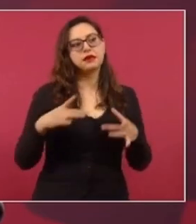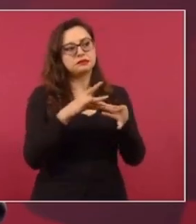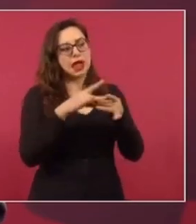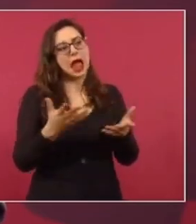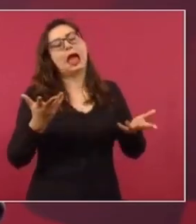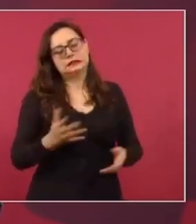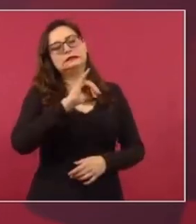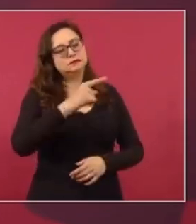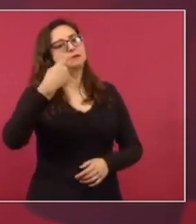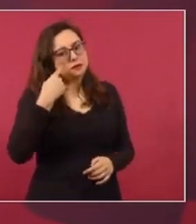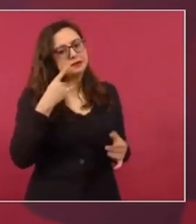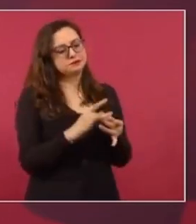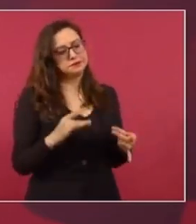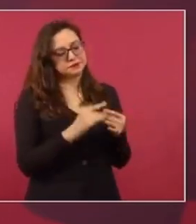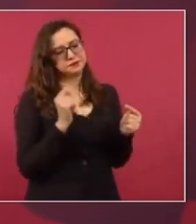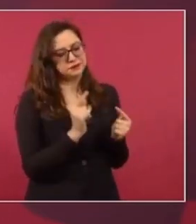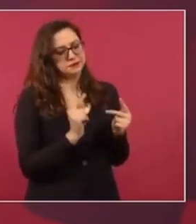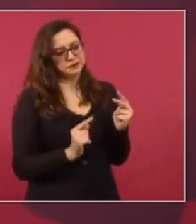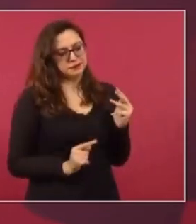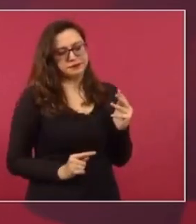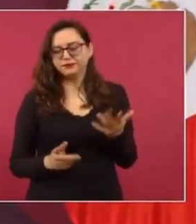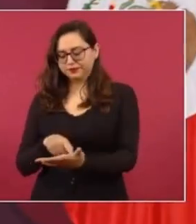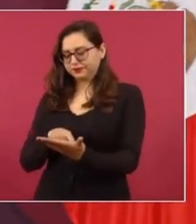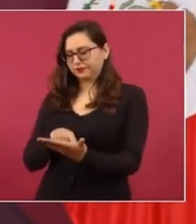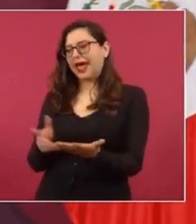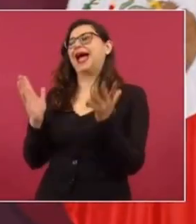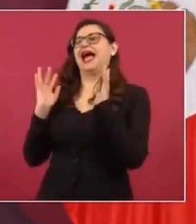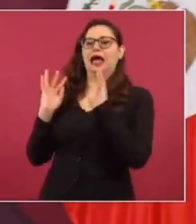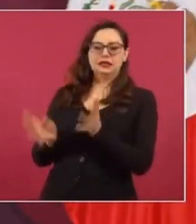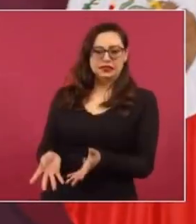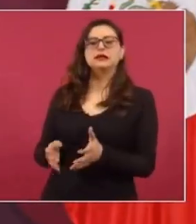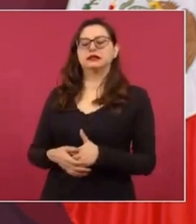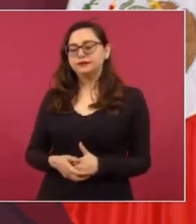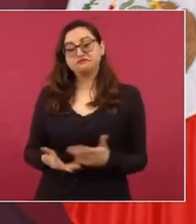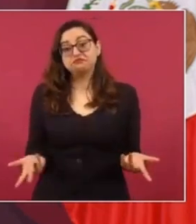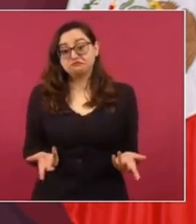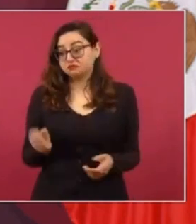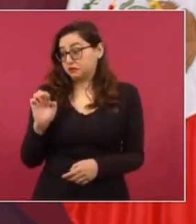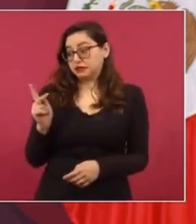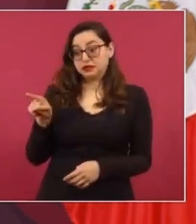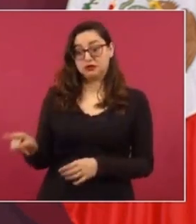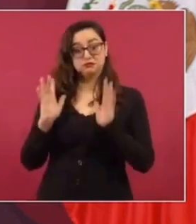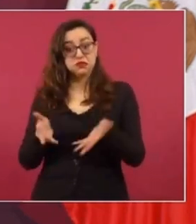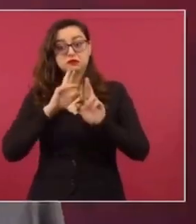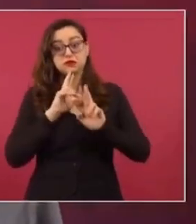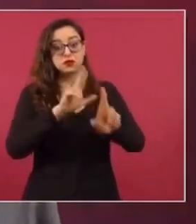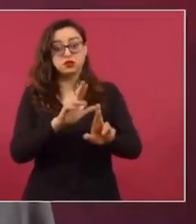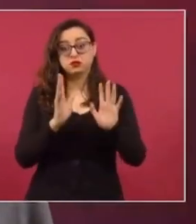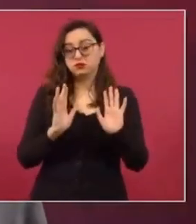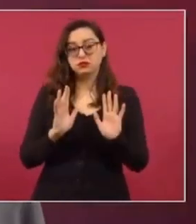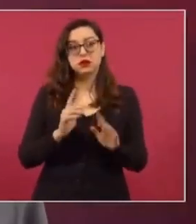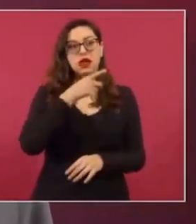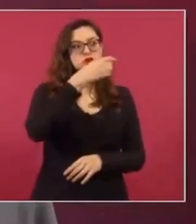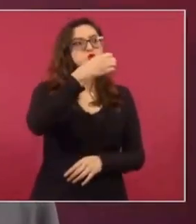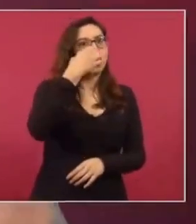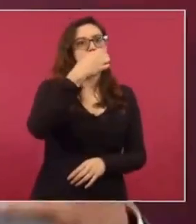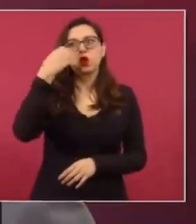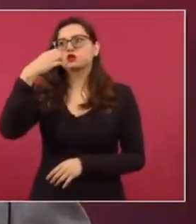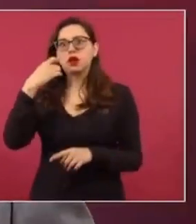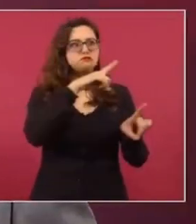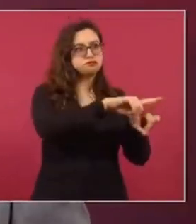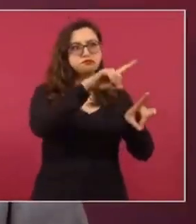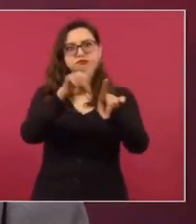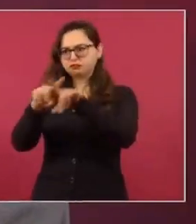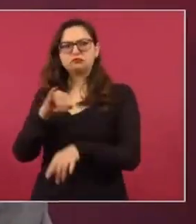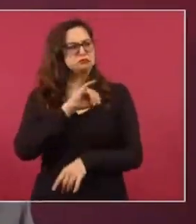aclarando, como tú lo señalas, ya la Secretaría de Educación Pública ya dio a conocer qué fue lo que sucedió en cada caso. Pero